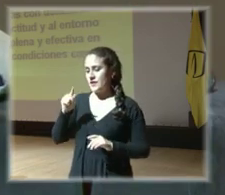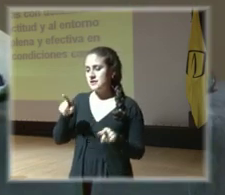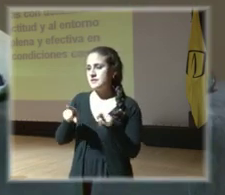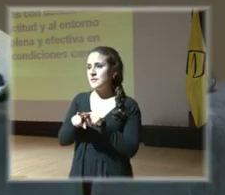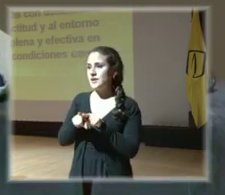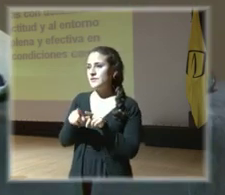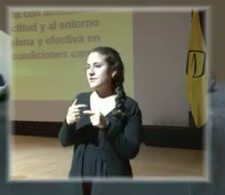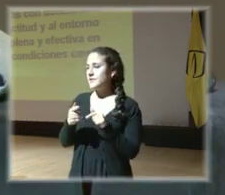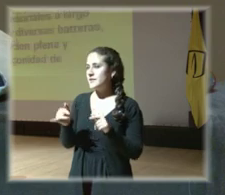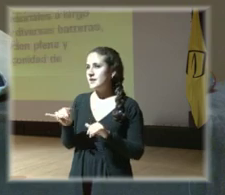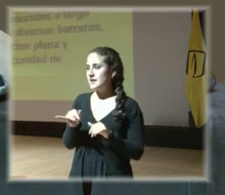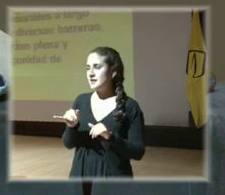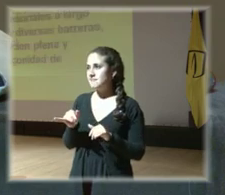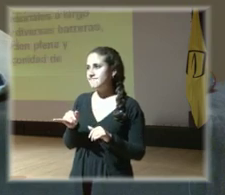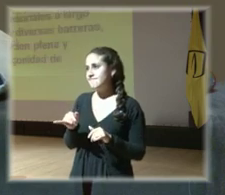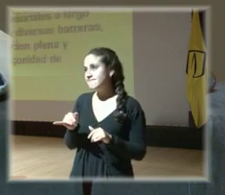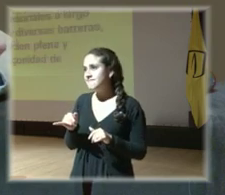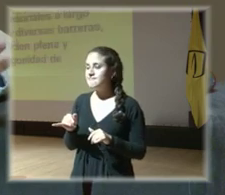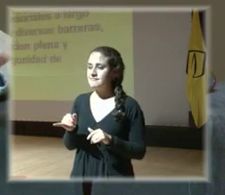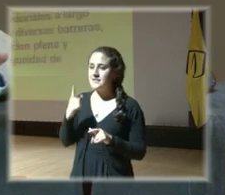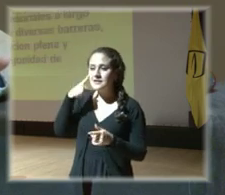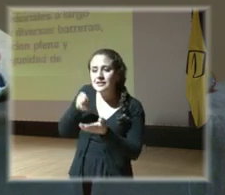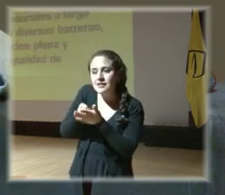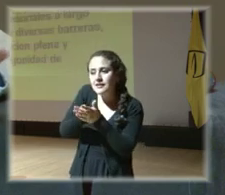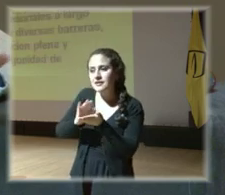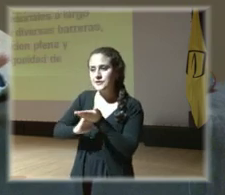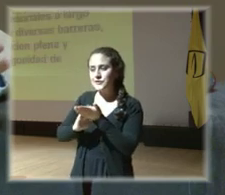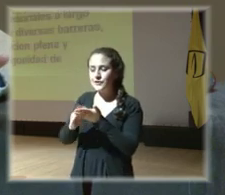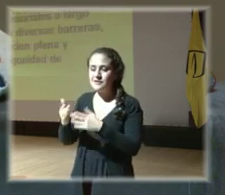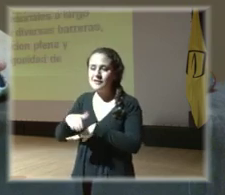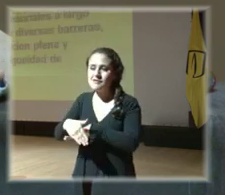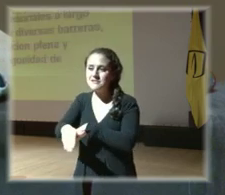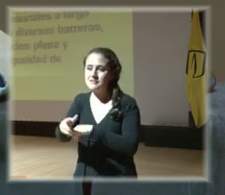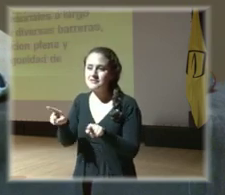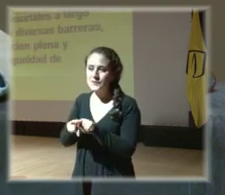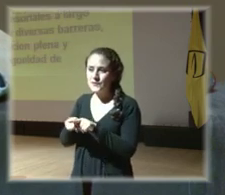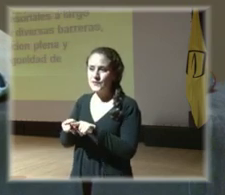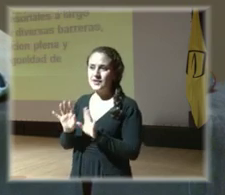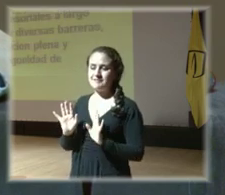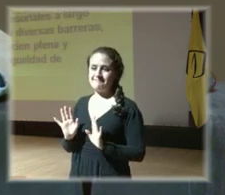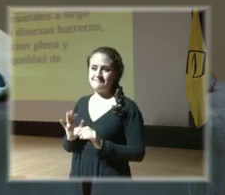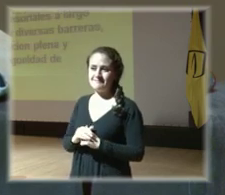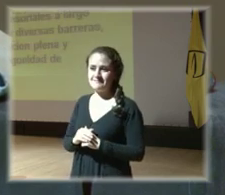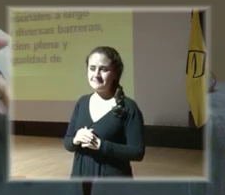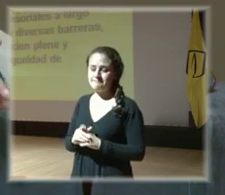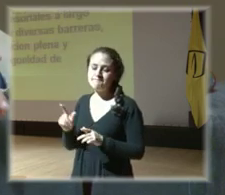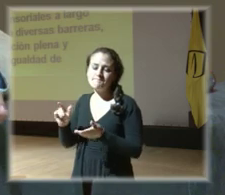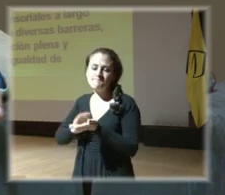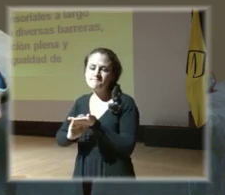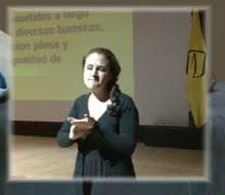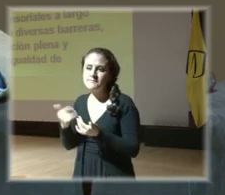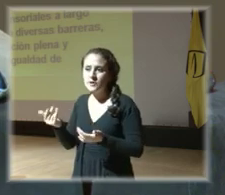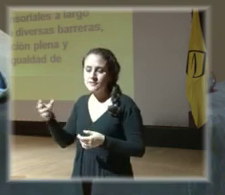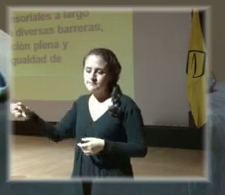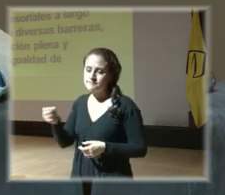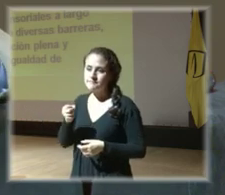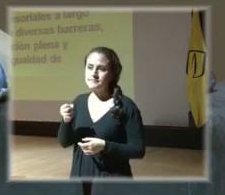esta, digamos, esta solución a medias, que fue establecer un